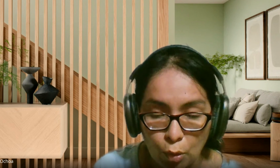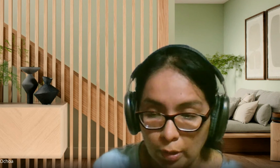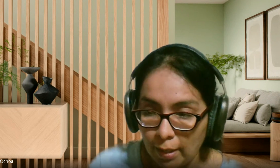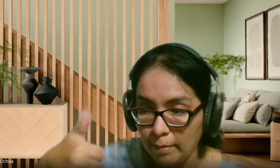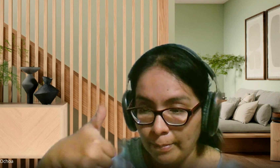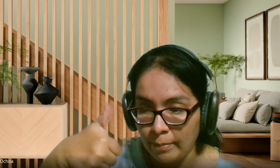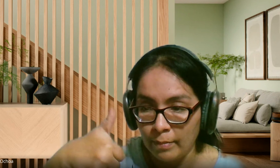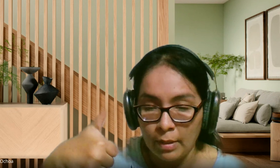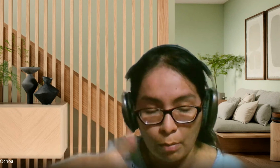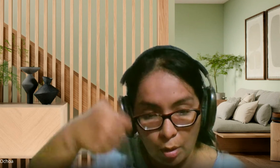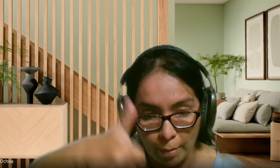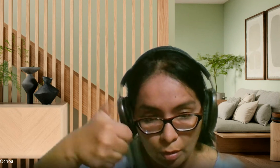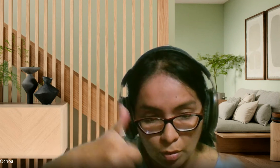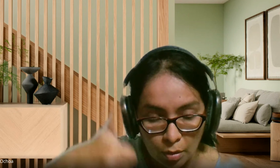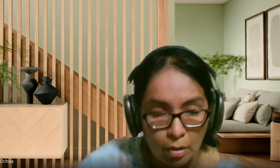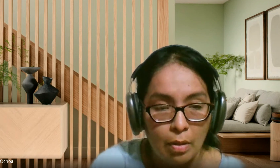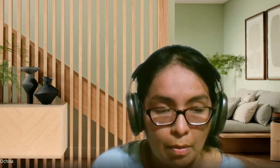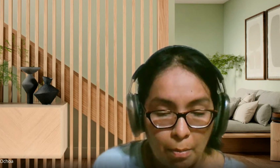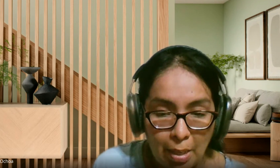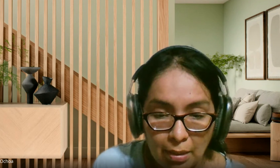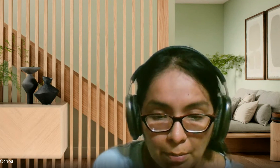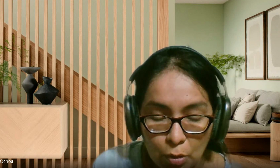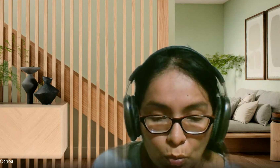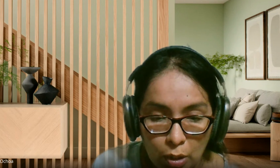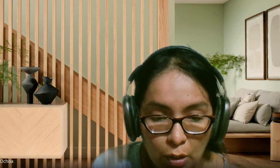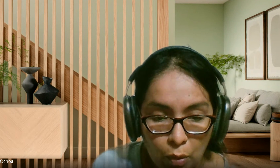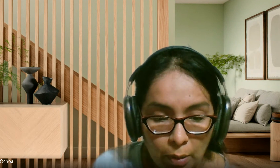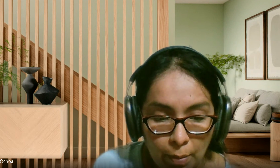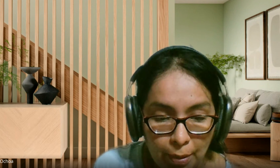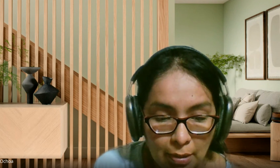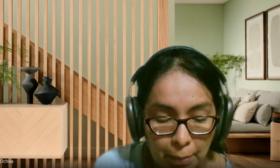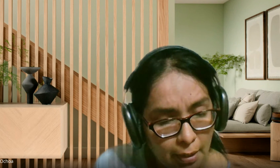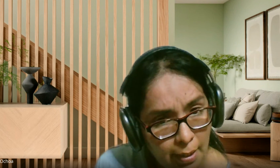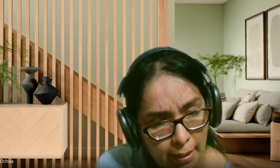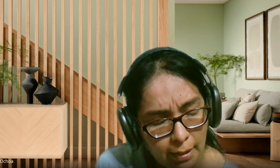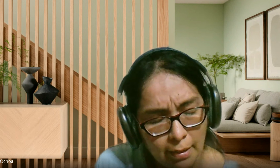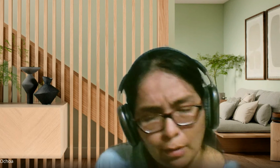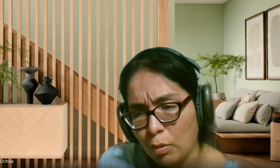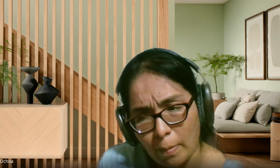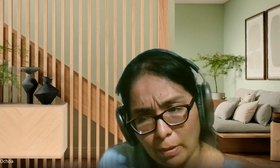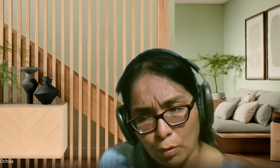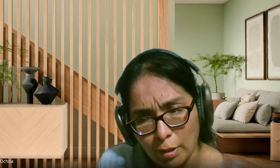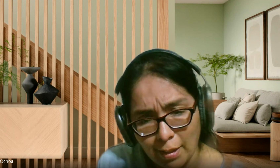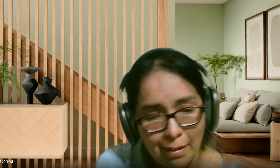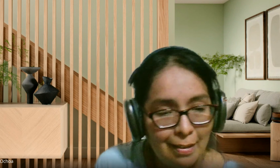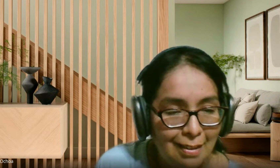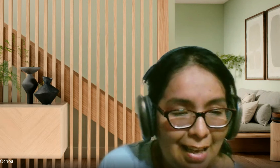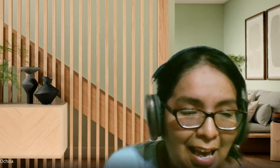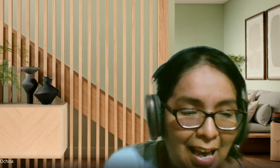¿No? ¿Todo ok? Por lo menos mándenme su dedito arriba para saber que están ahí y no estoy hablando